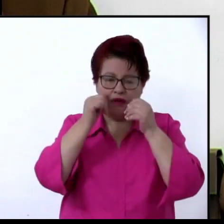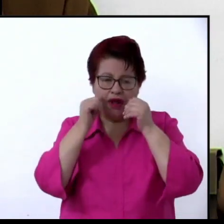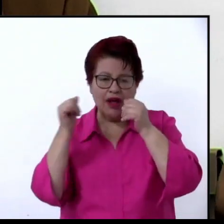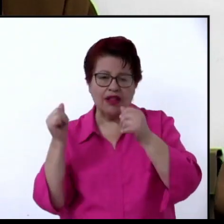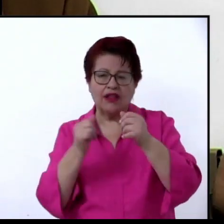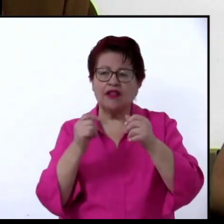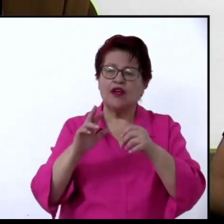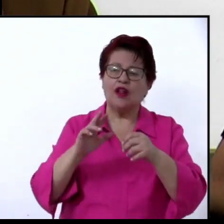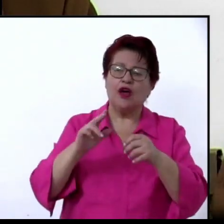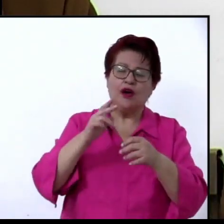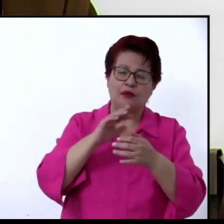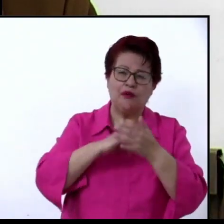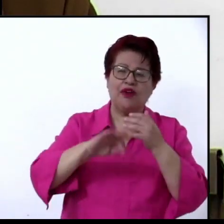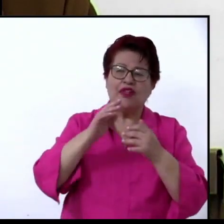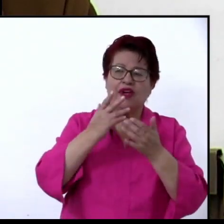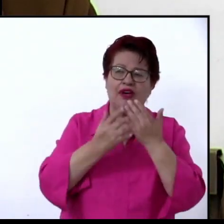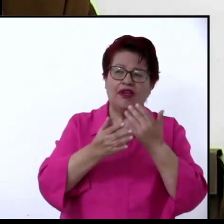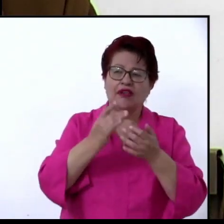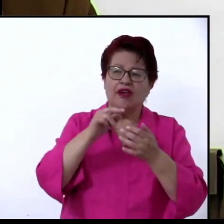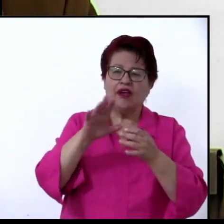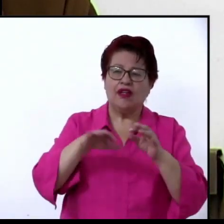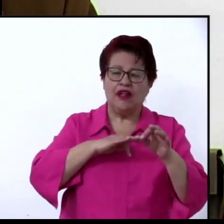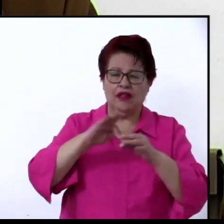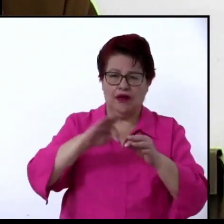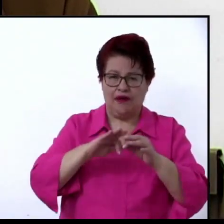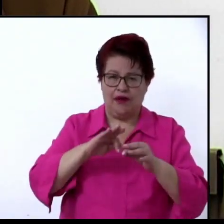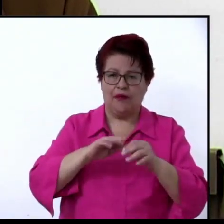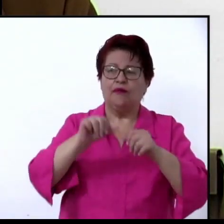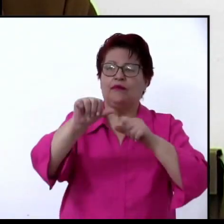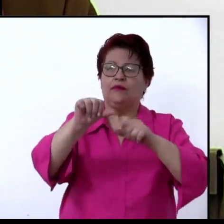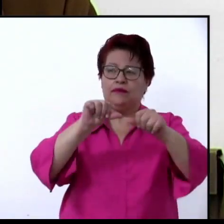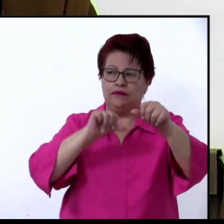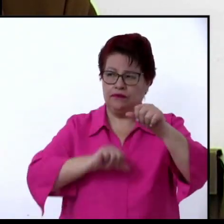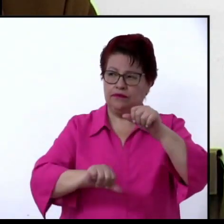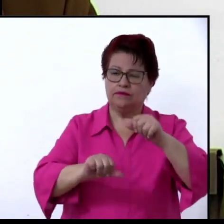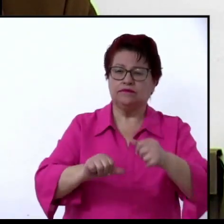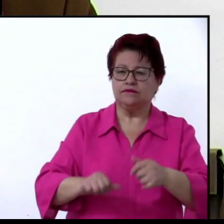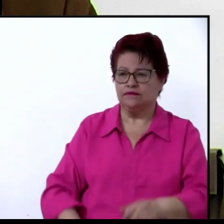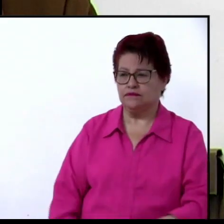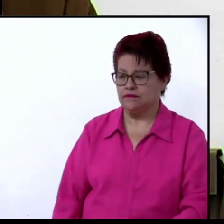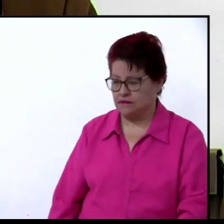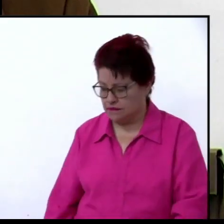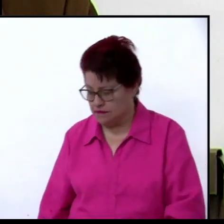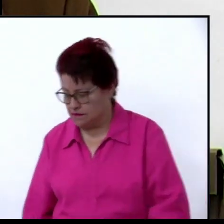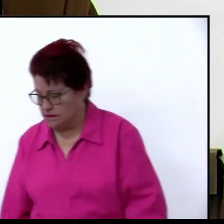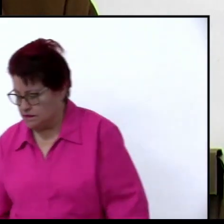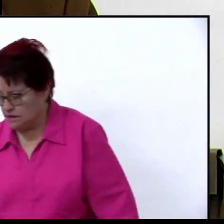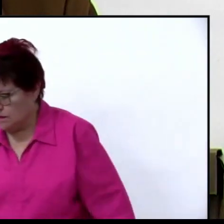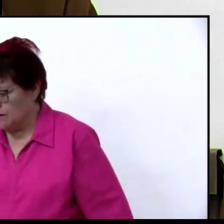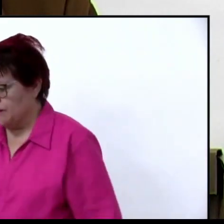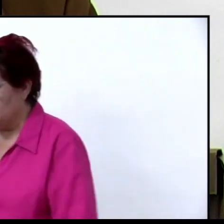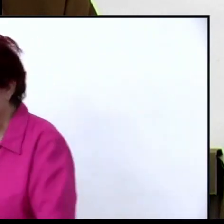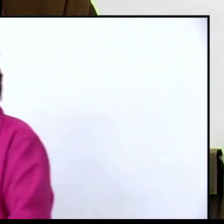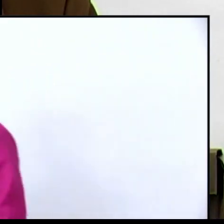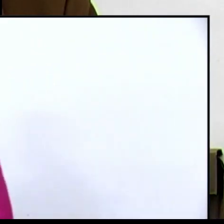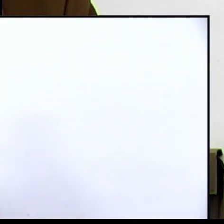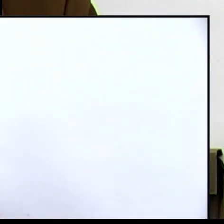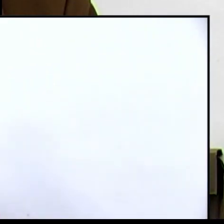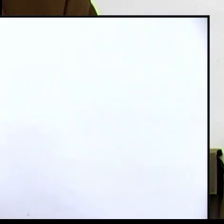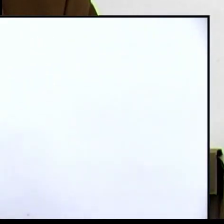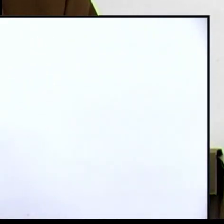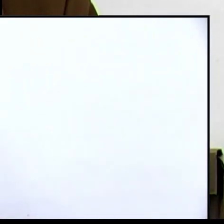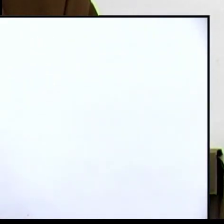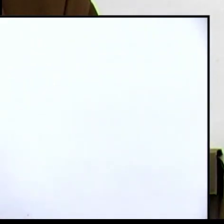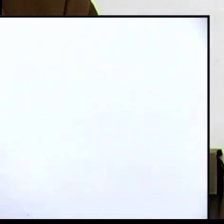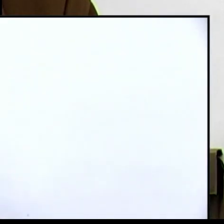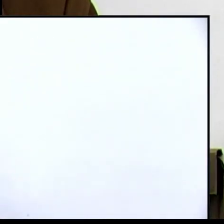estas posibilidades es a través del empleo. Quiero compartirles que dentro de las tareas y actividades de la Secretaría del Trabajo